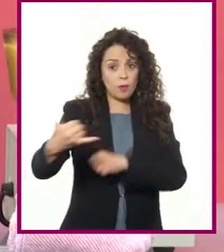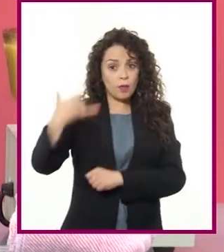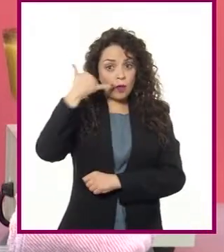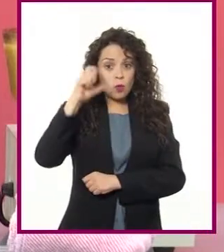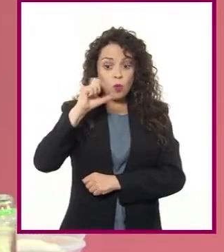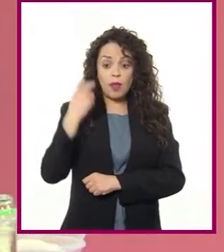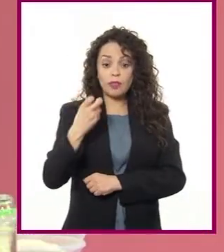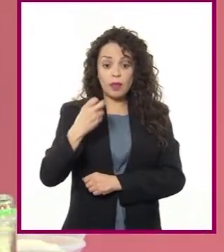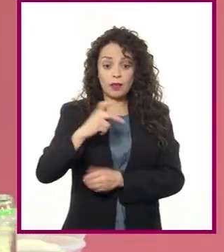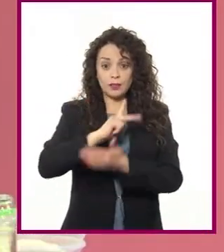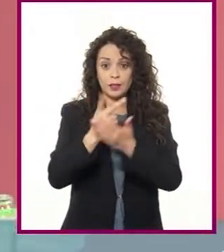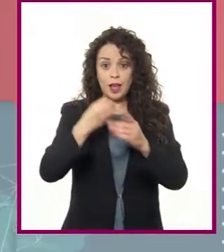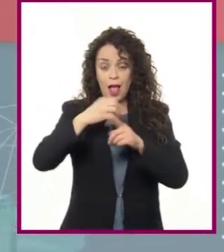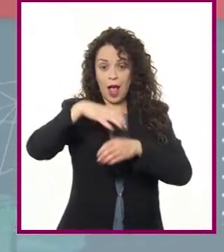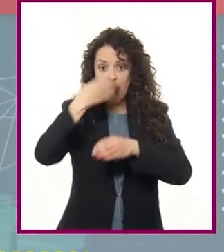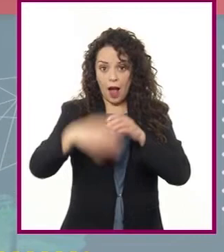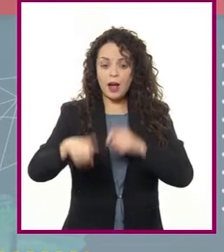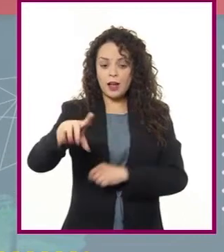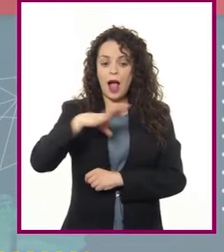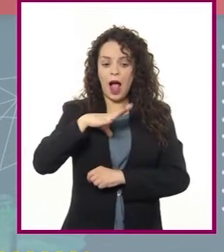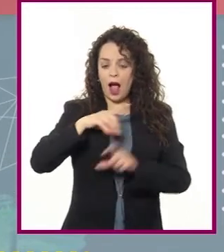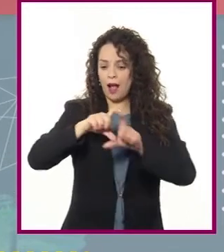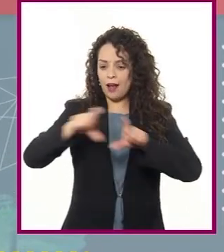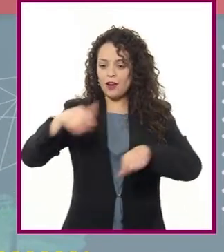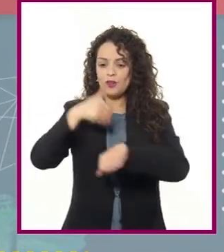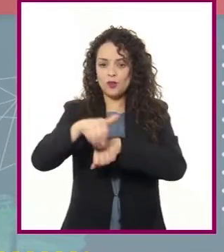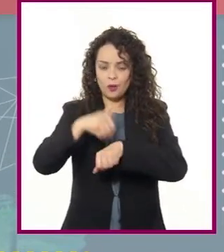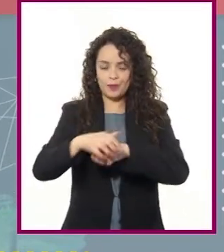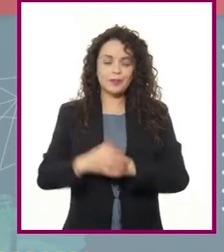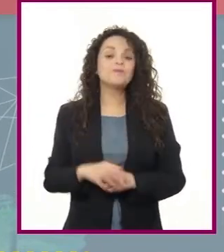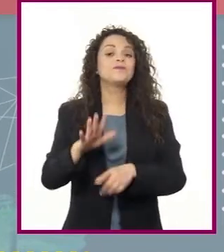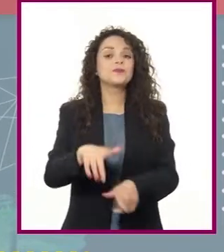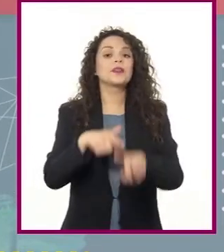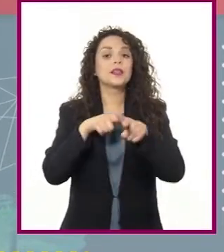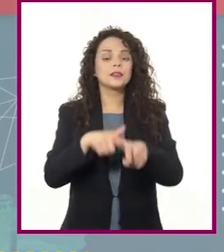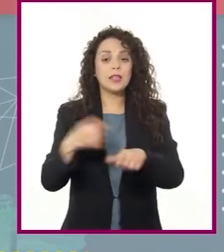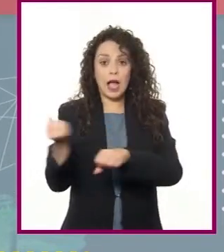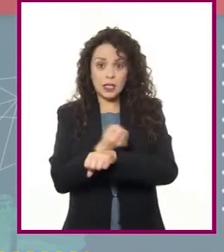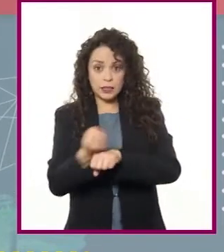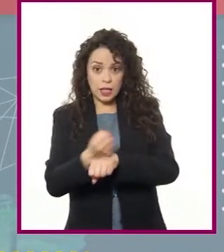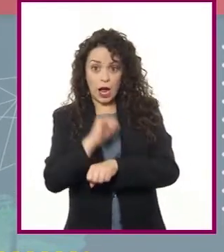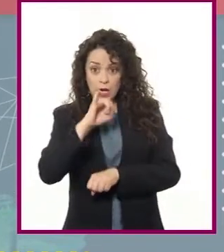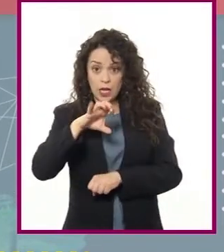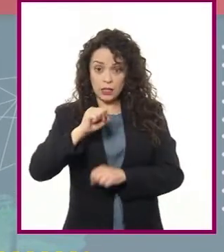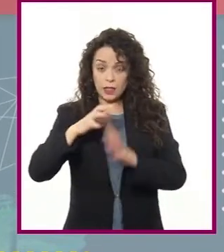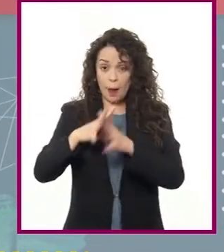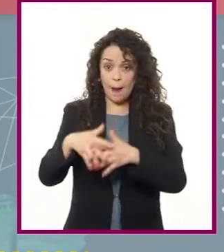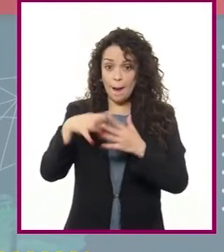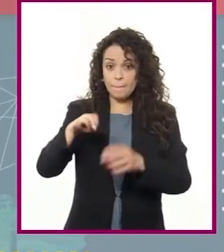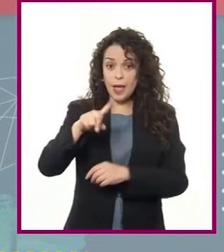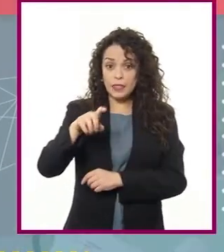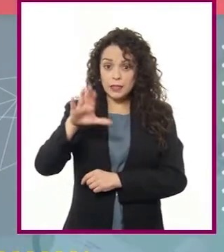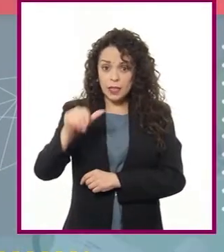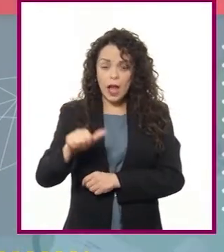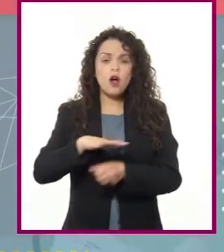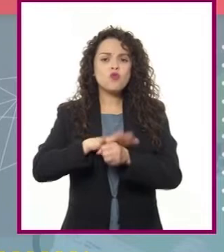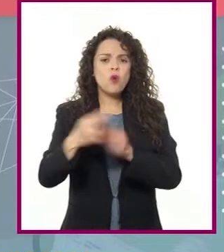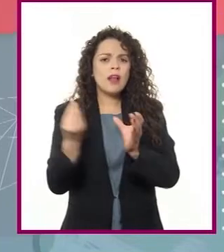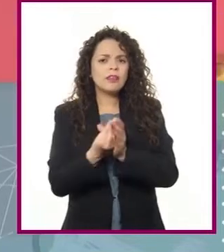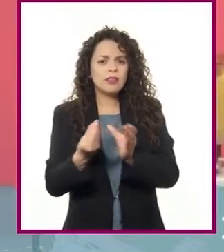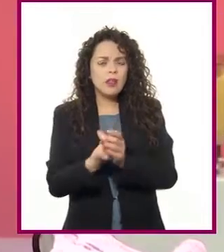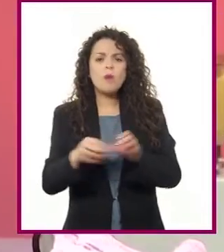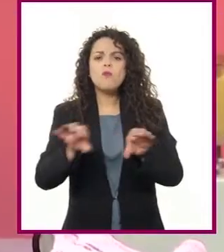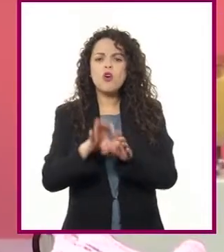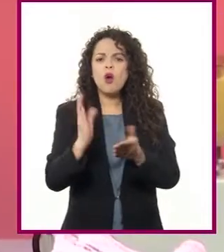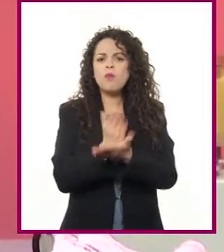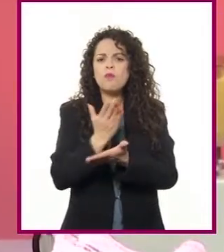de la sesión. Continuemos. ¿La sangre es una mezcla? ¿Qué tipo de mezcla es? ¿Cómo puedo separar sus componentes? He ido a